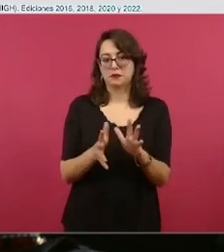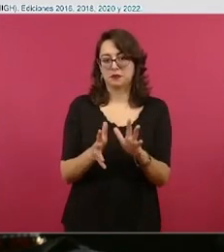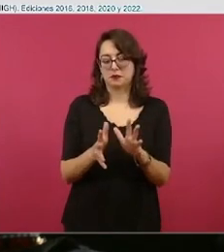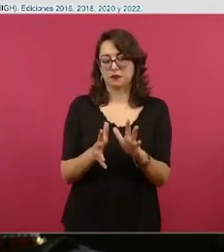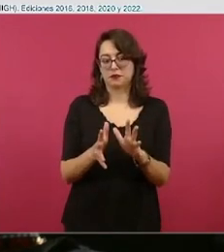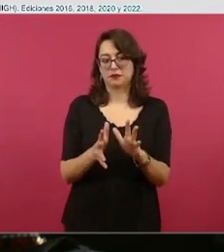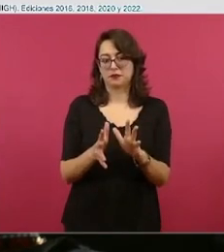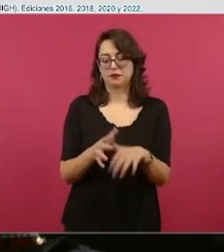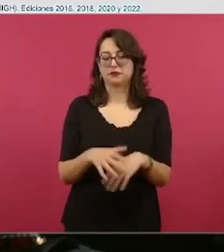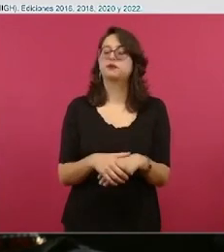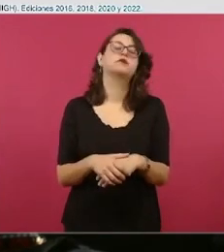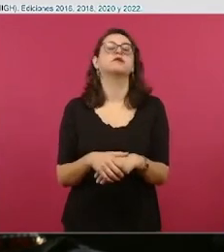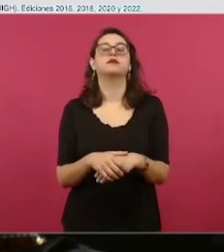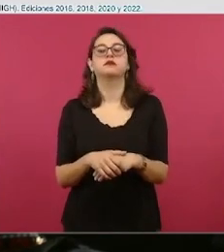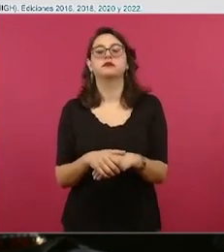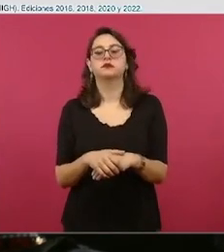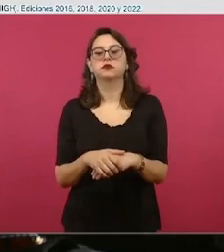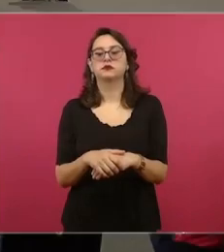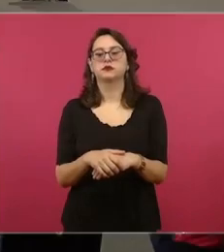Logramos,